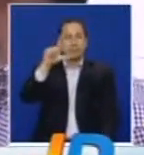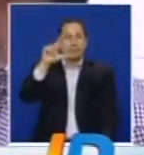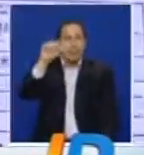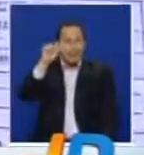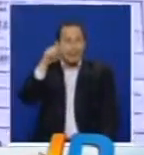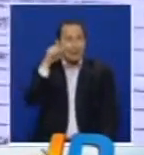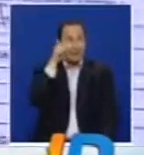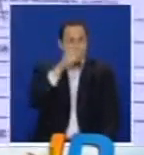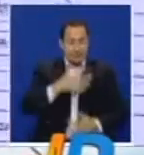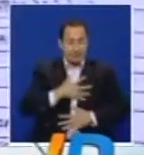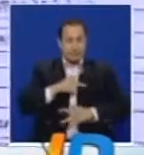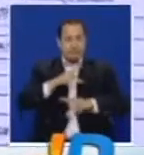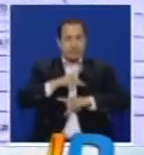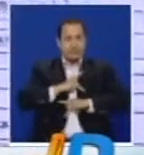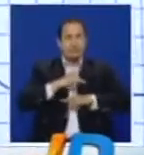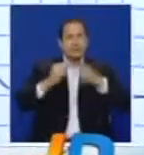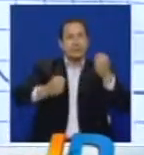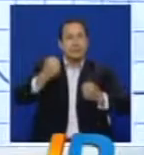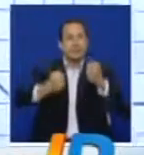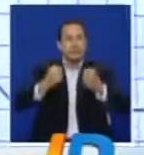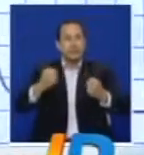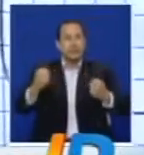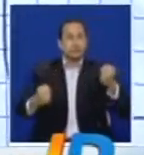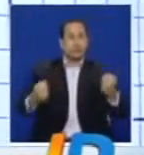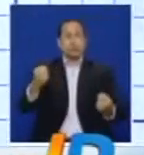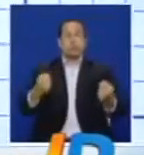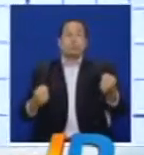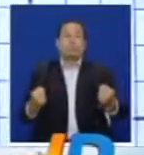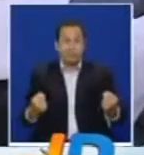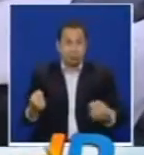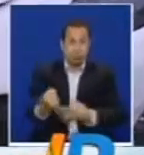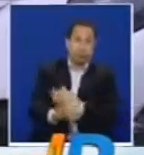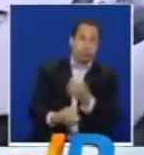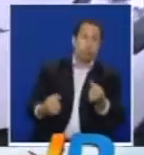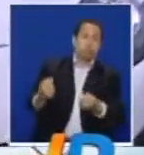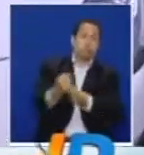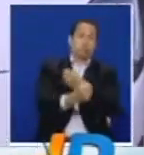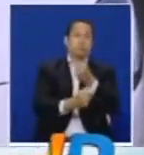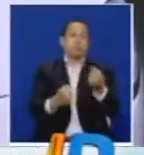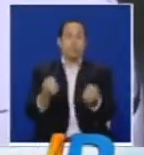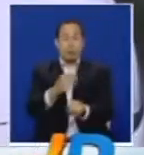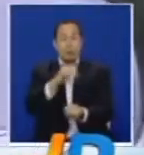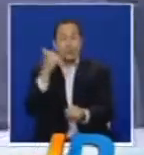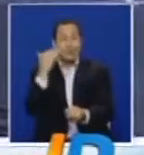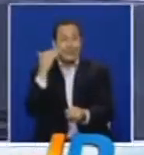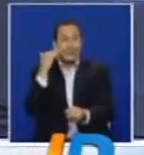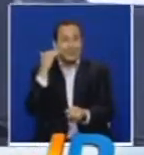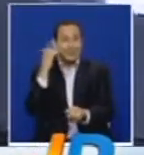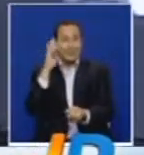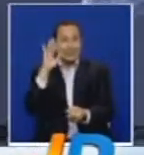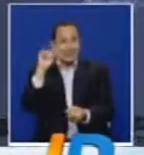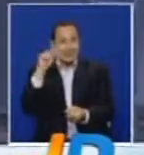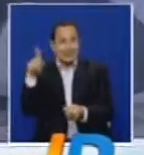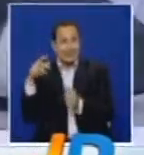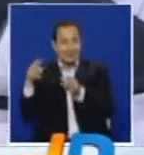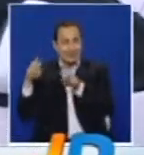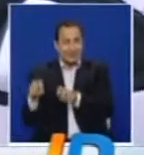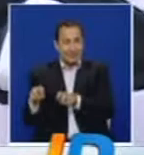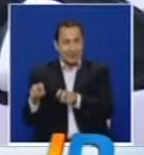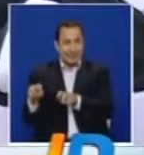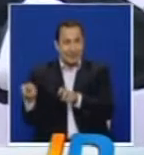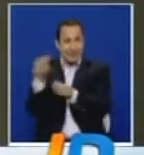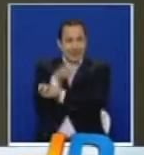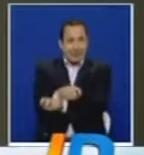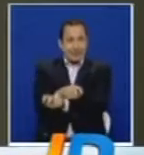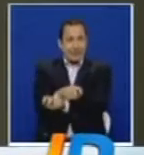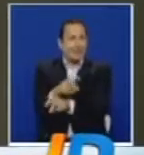el propietario del vehículo de irlo conduciendo en estado de embriaguez y haber realizado un cambiazo para hacer aparecer a su esposa que lo acompañaba como la presunta